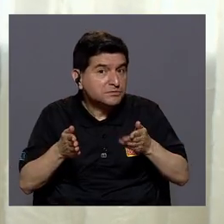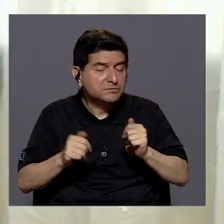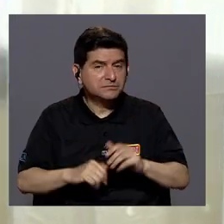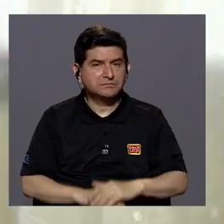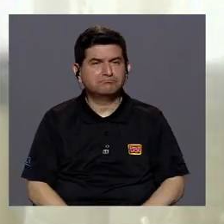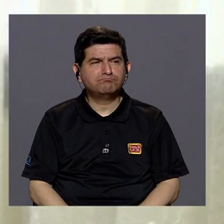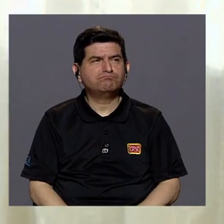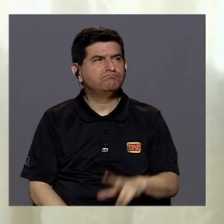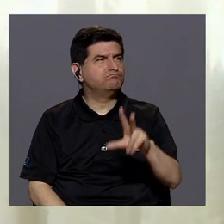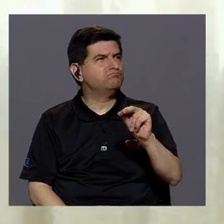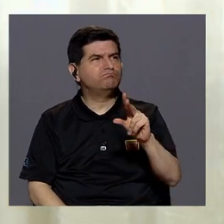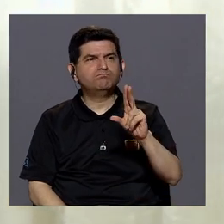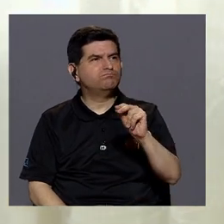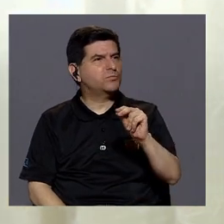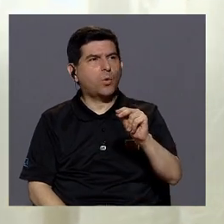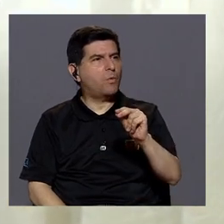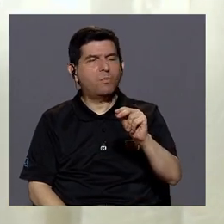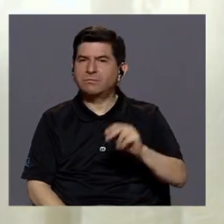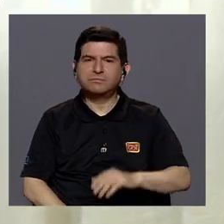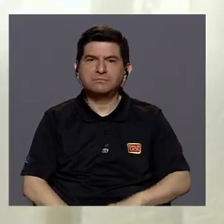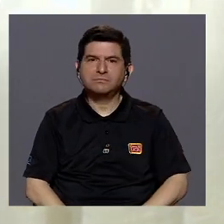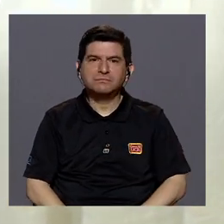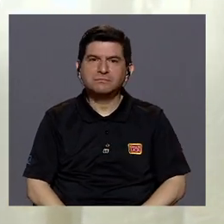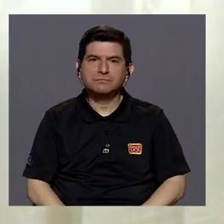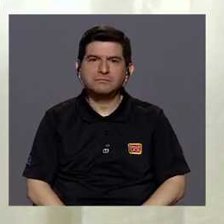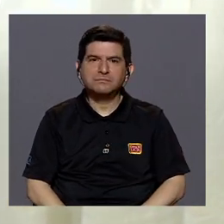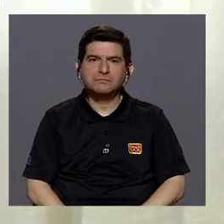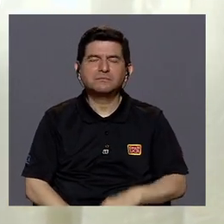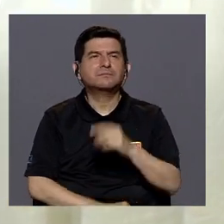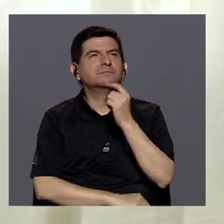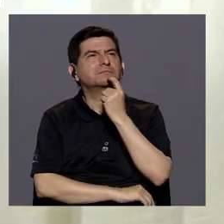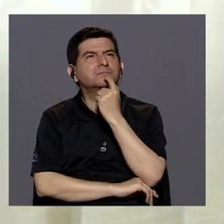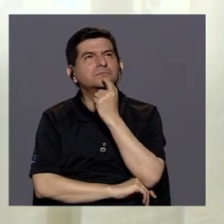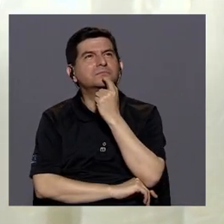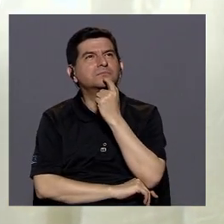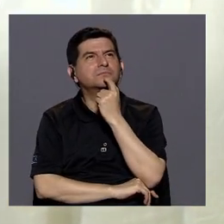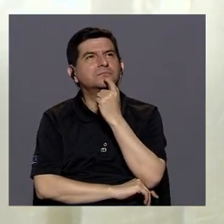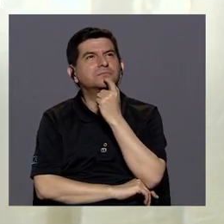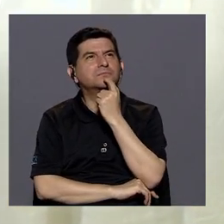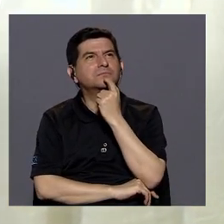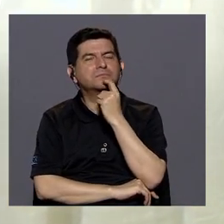No, en realidad. A ver,